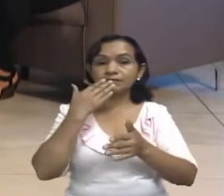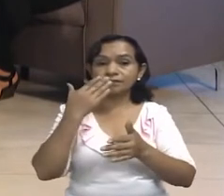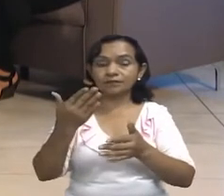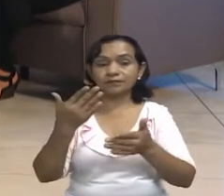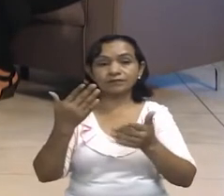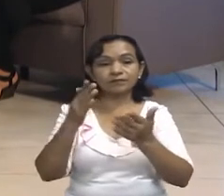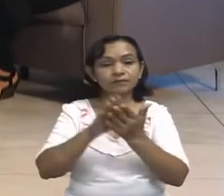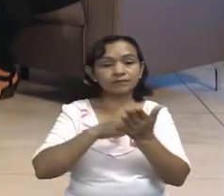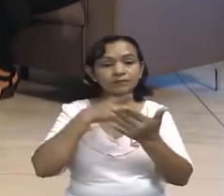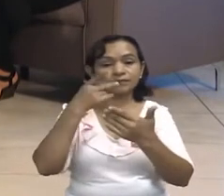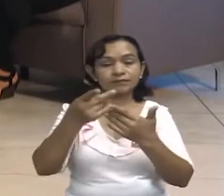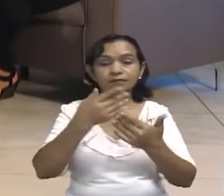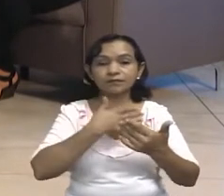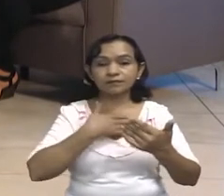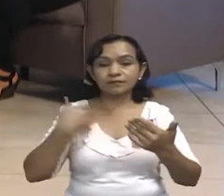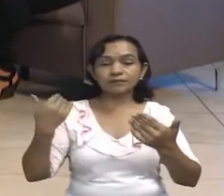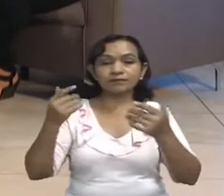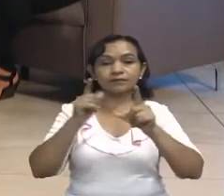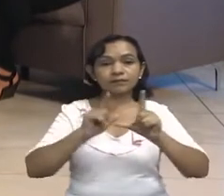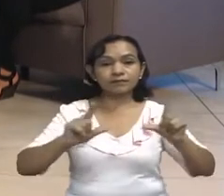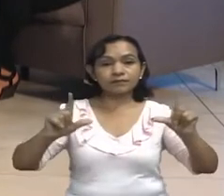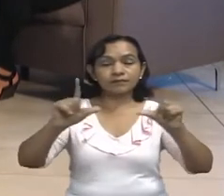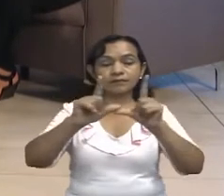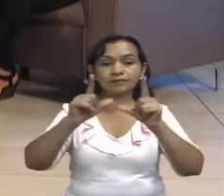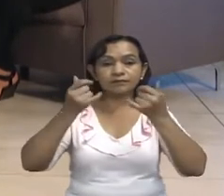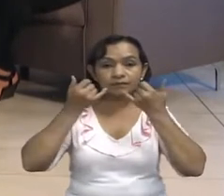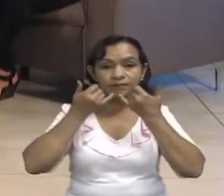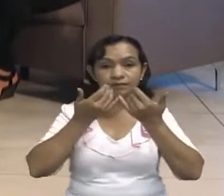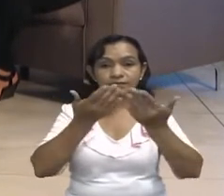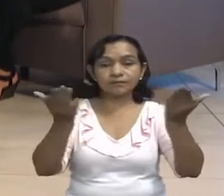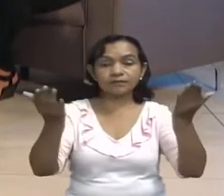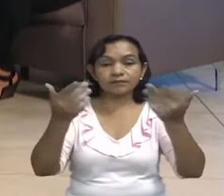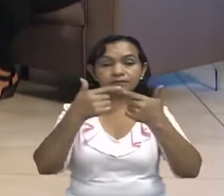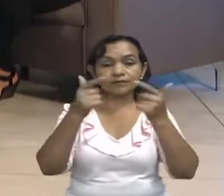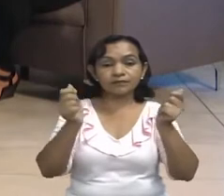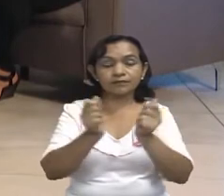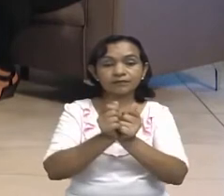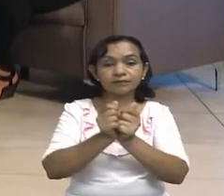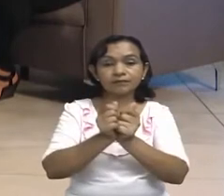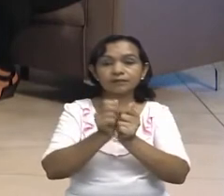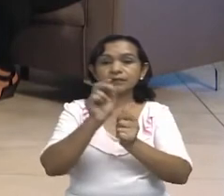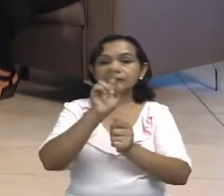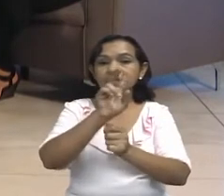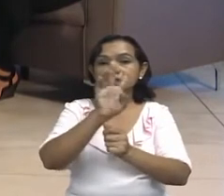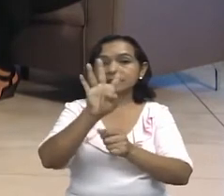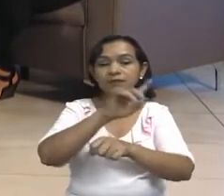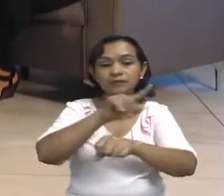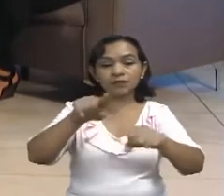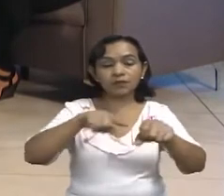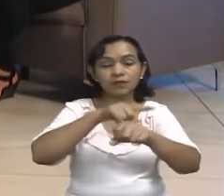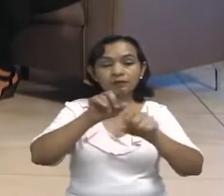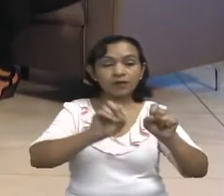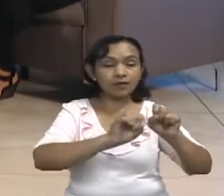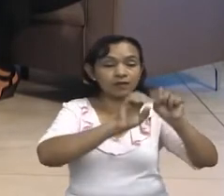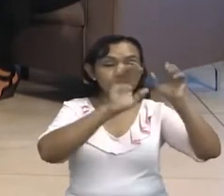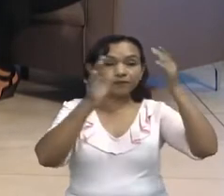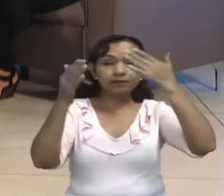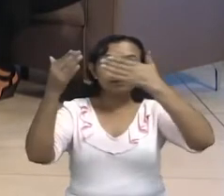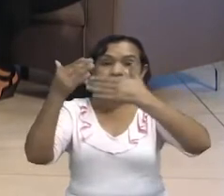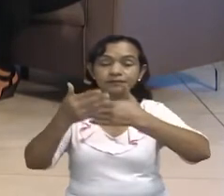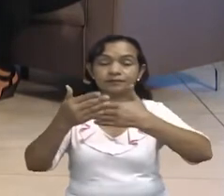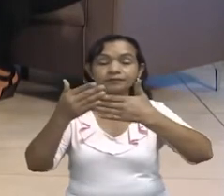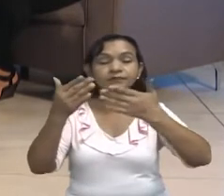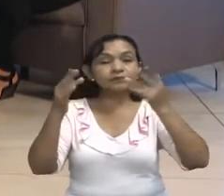mayor programación, con mayores espacios también de transmisión, porque ahora son 24 horas al día, y conocer un poquito el rol en